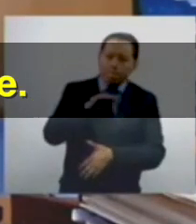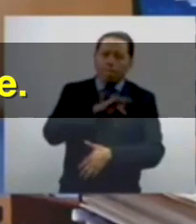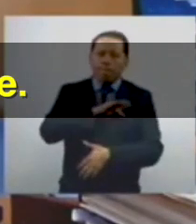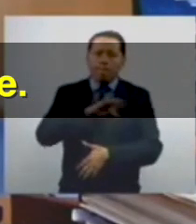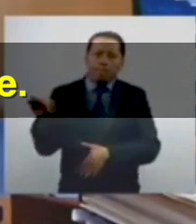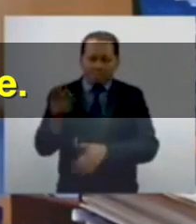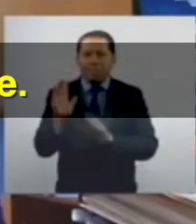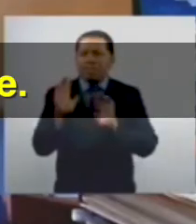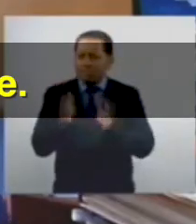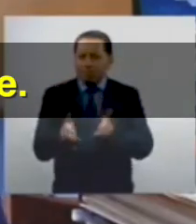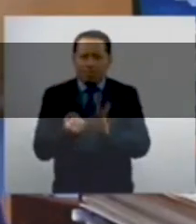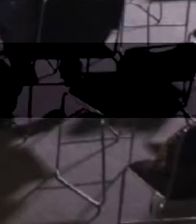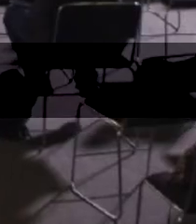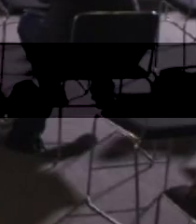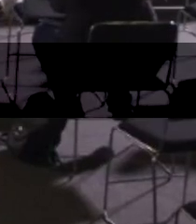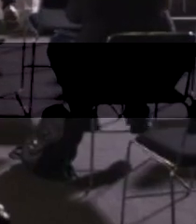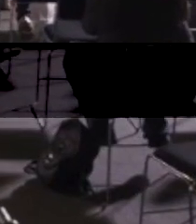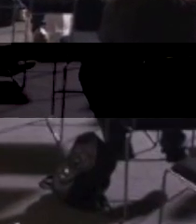a